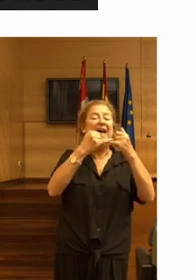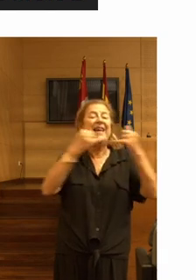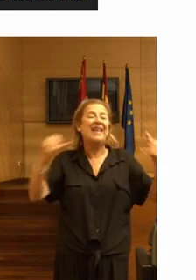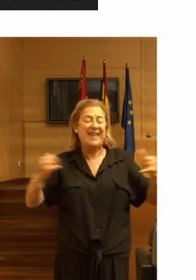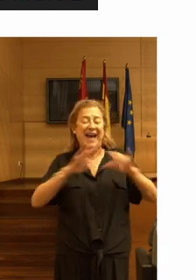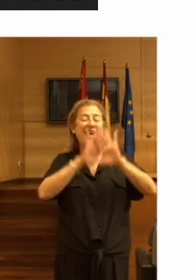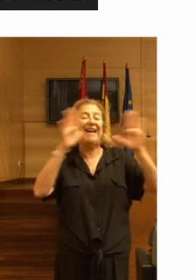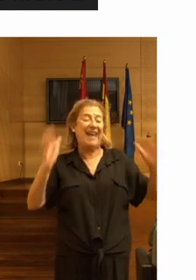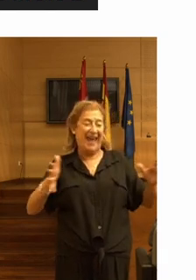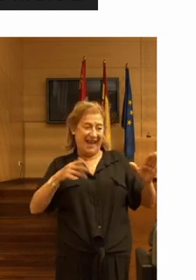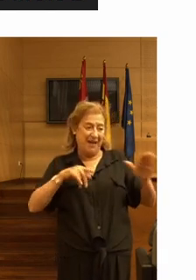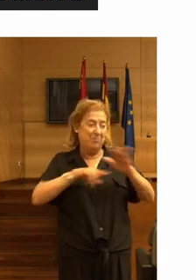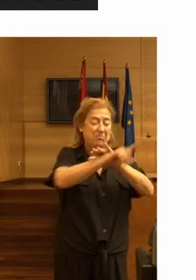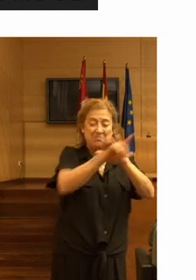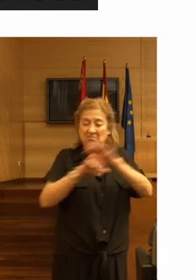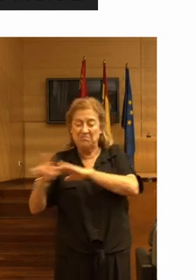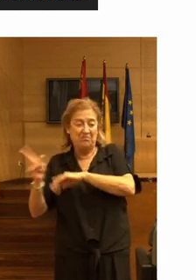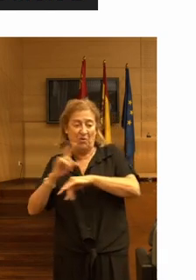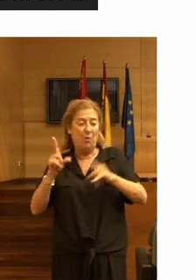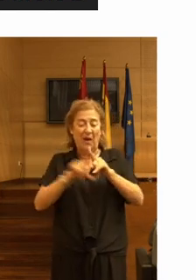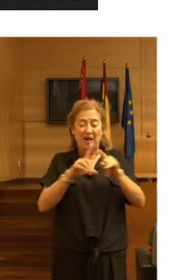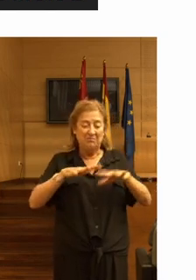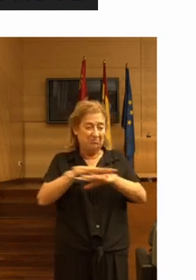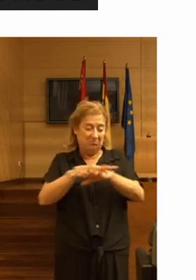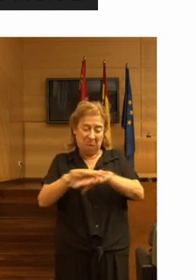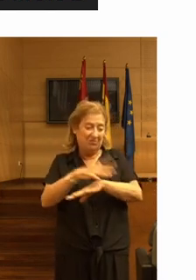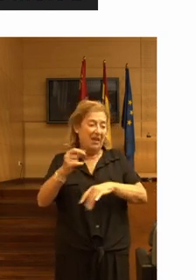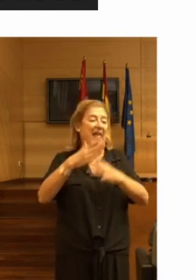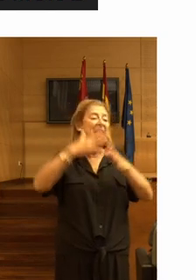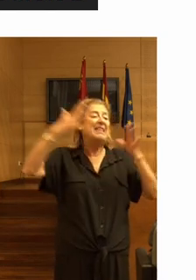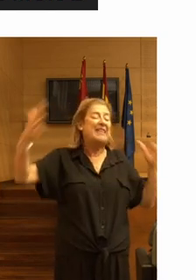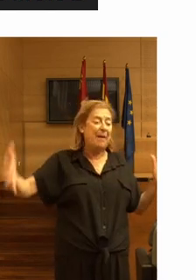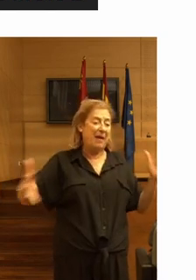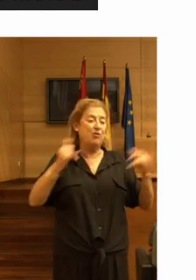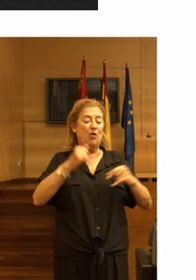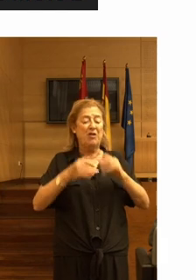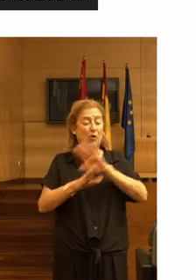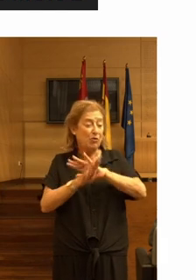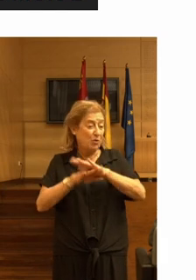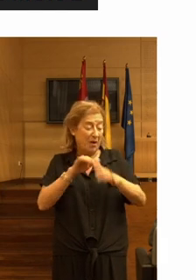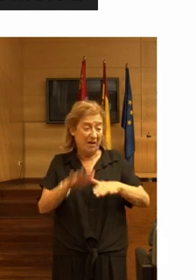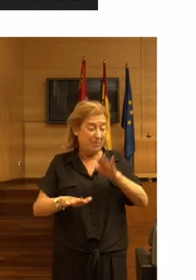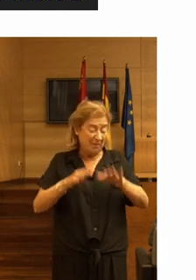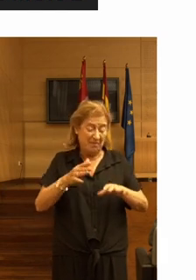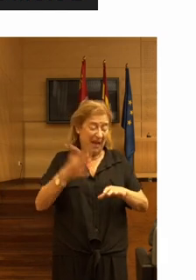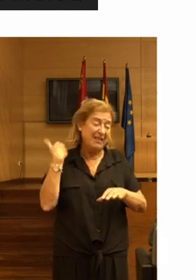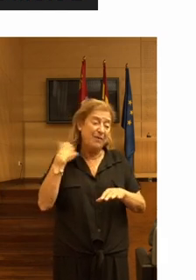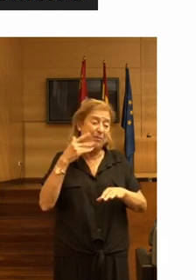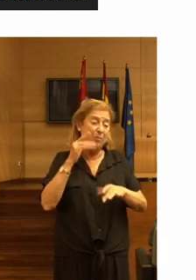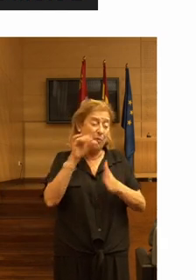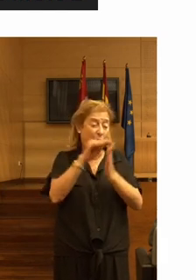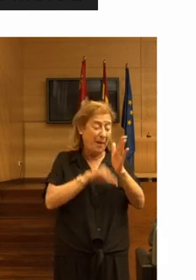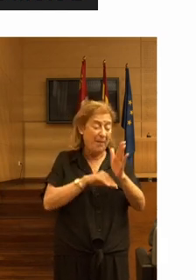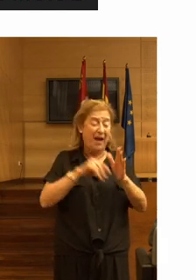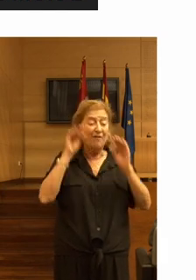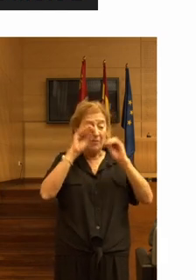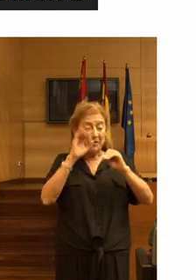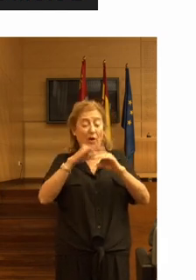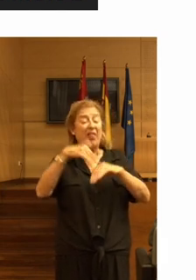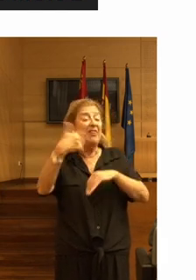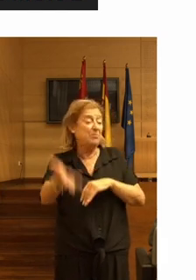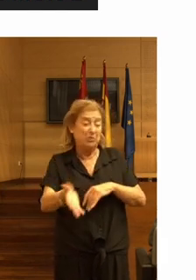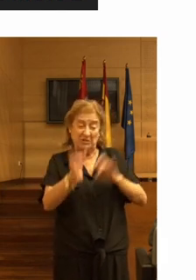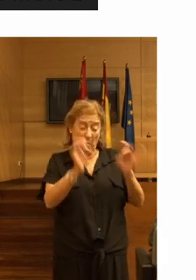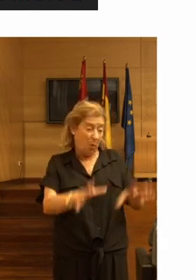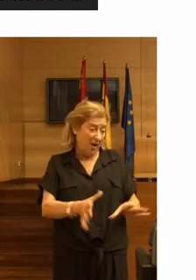tendencia clara. Es decir, hay mucha homogeneidad tanto en el tamaño y en la prevalencia previa al programa informativo como en el